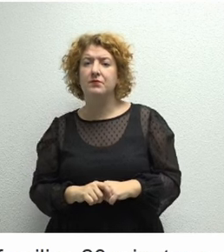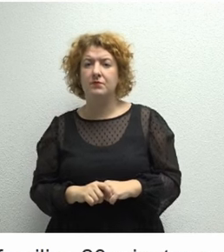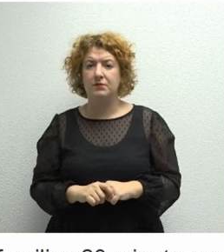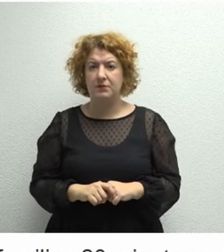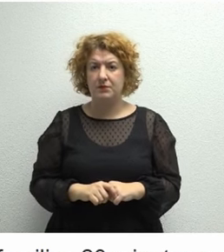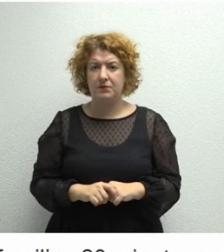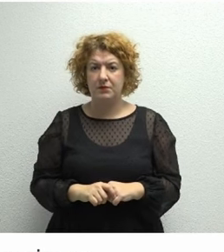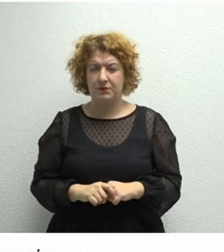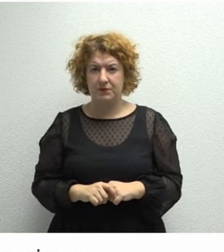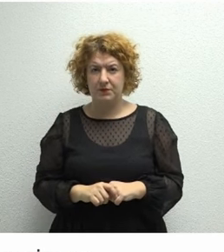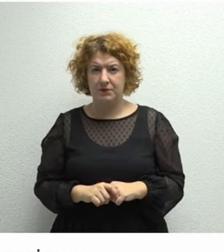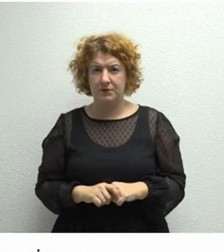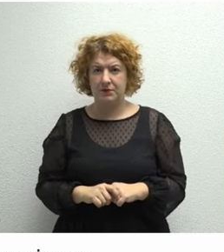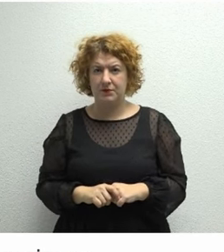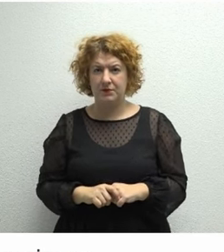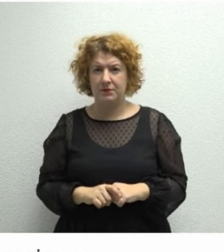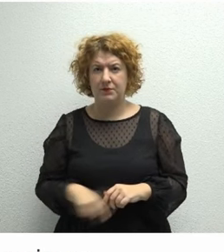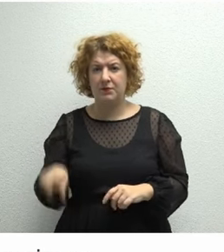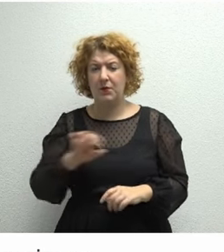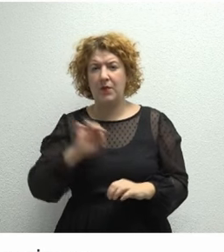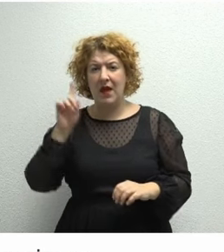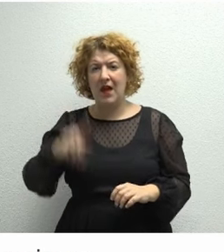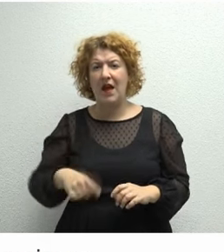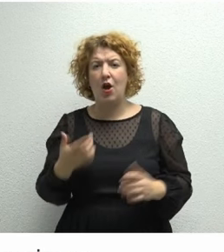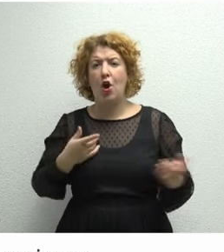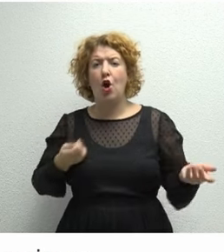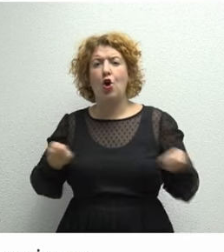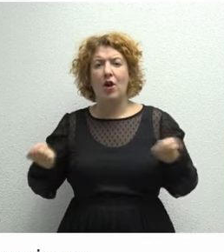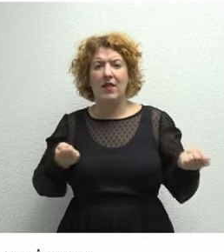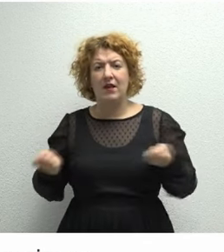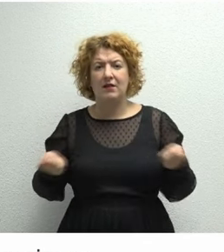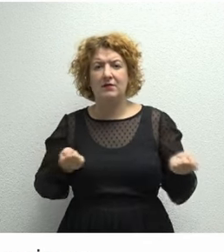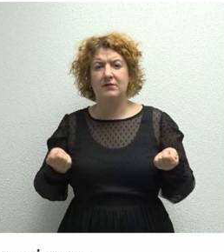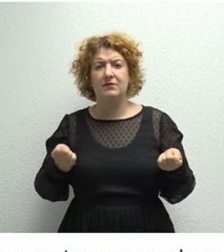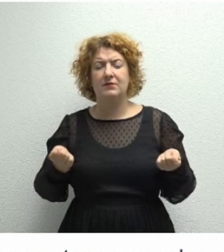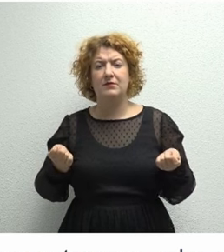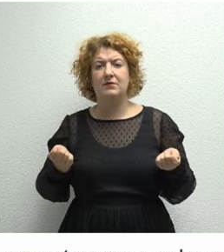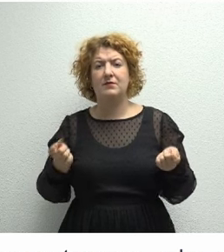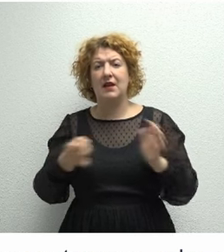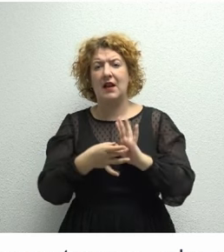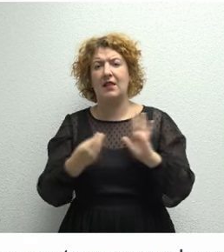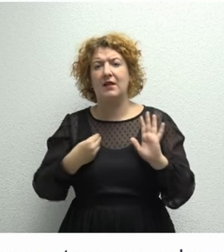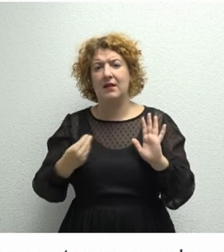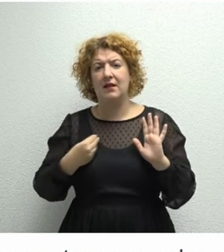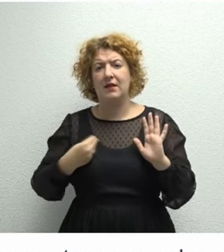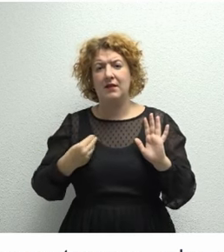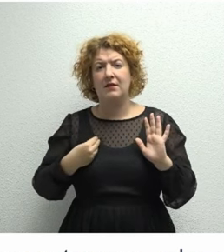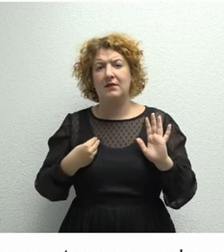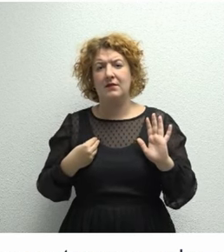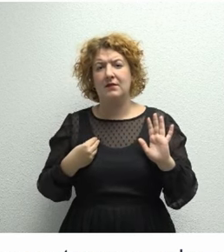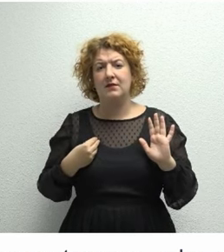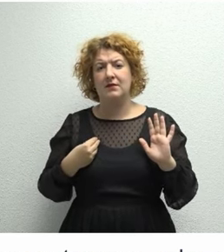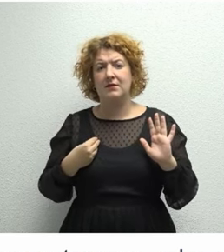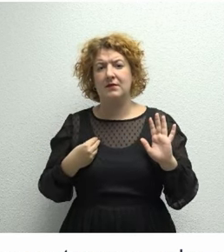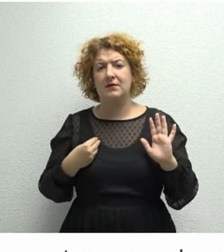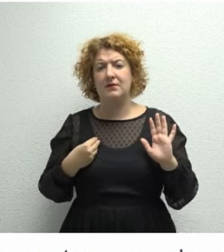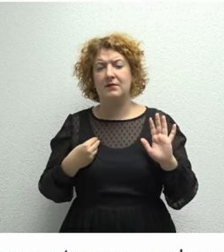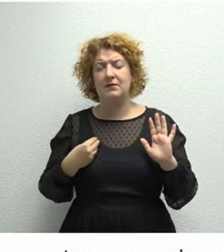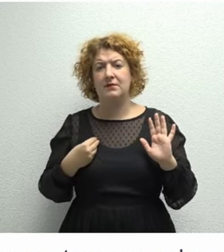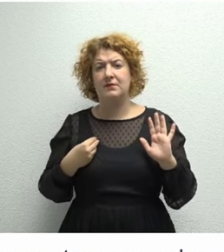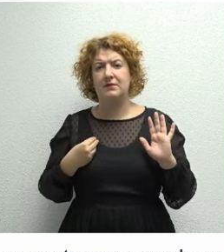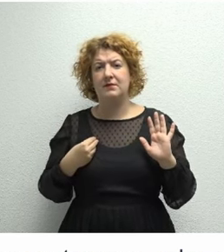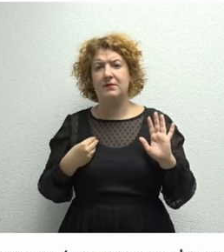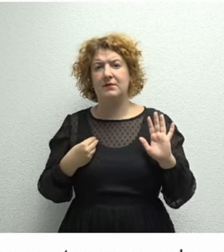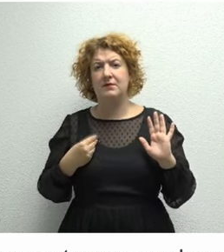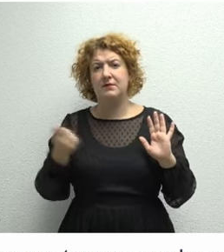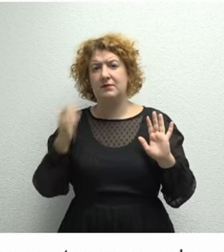alianzas y coordinación entre los servicios y mejora la calidad de vida Pues es que lo vemos respecto a unos o o o a otros